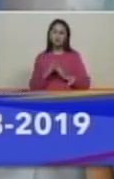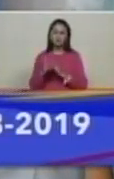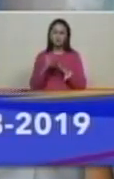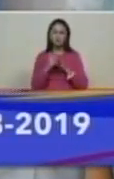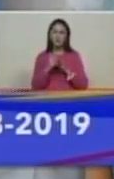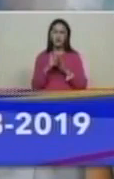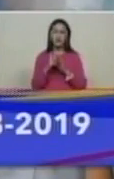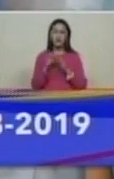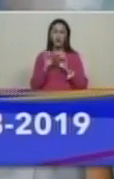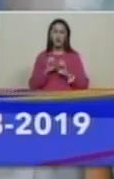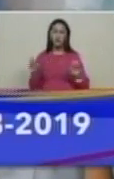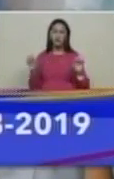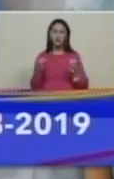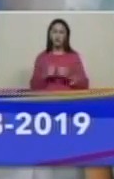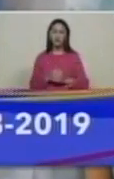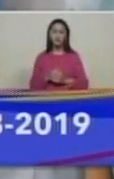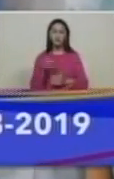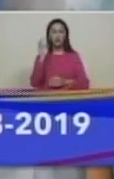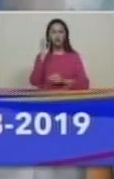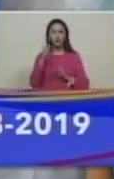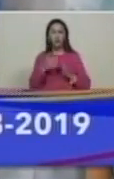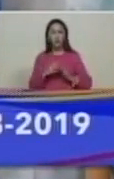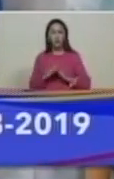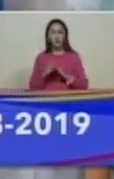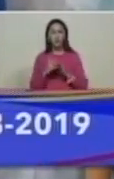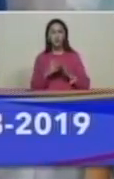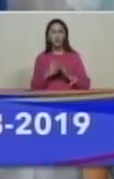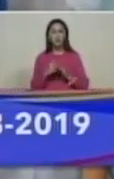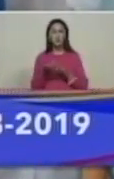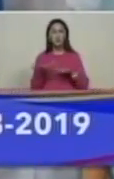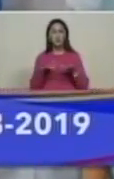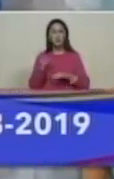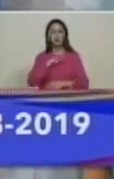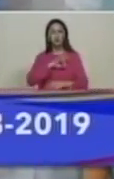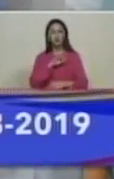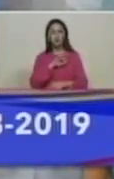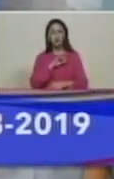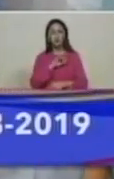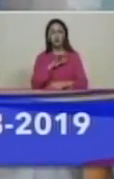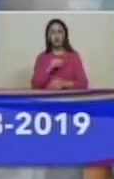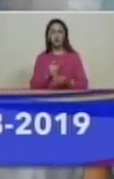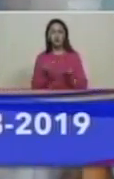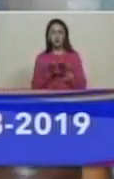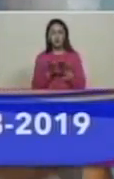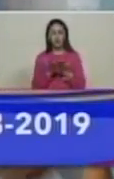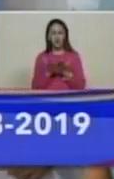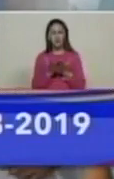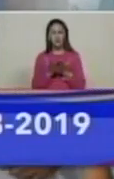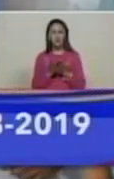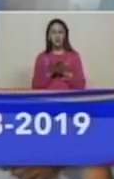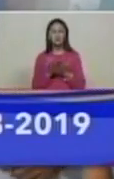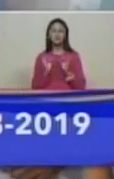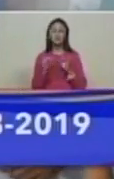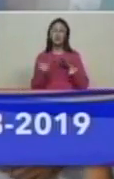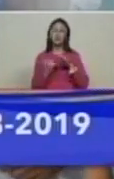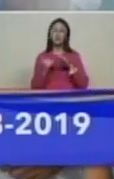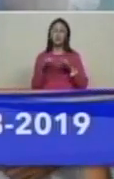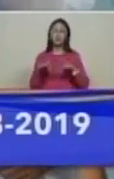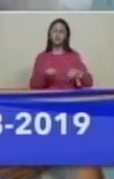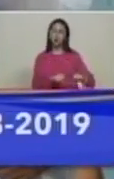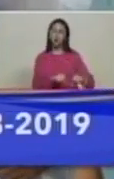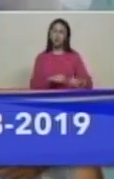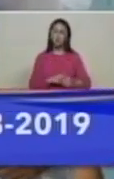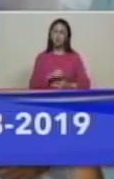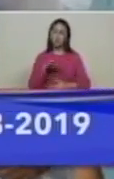uno de los consejos comunales, de los movimientos sociales, organizaciones en torno a los planteles educativos y se empoderan de la institución. Viendo